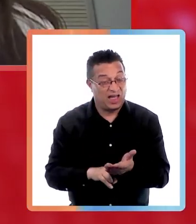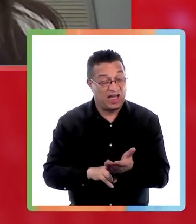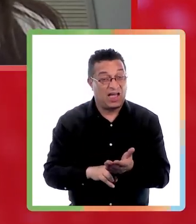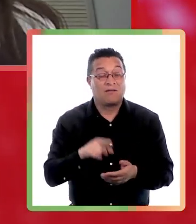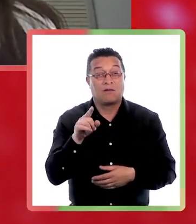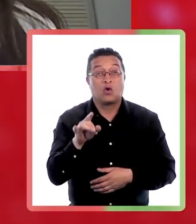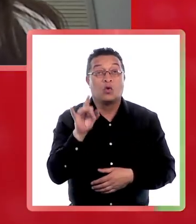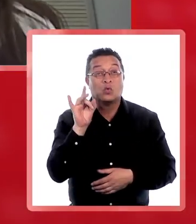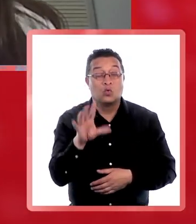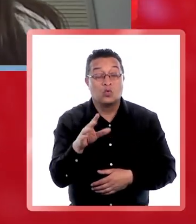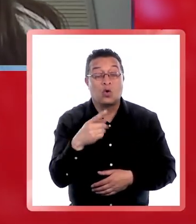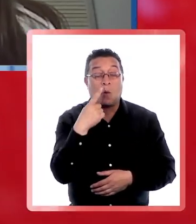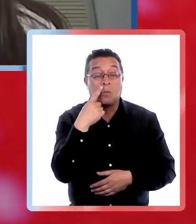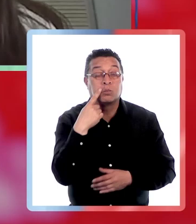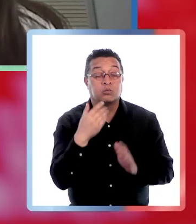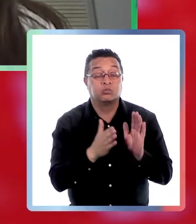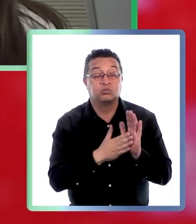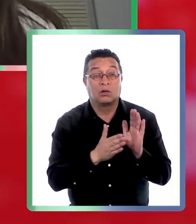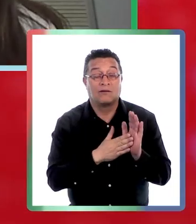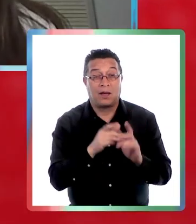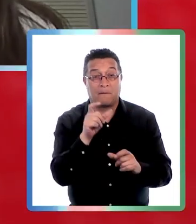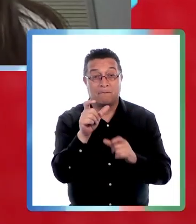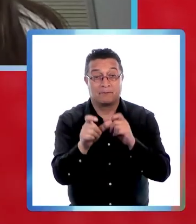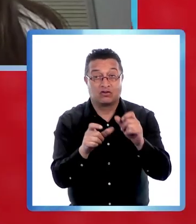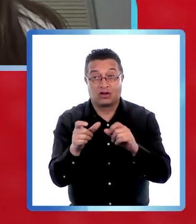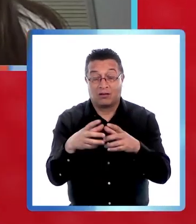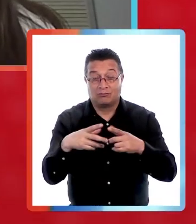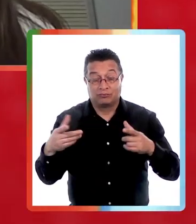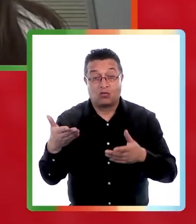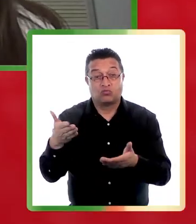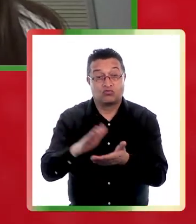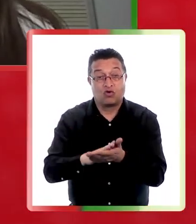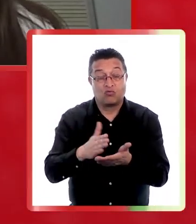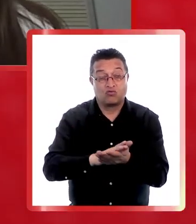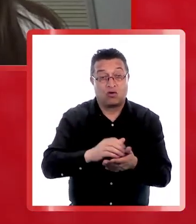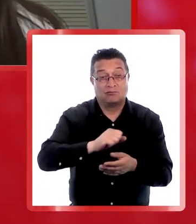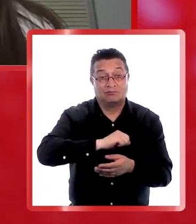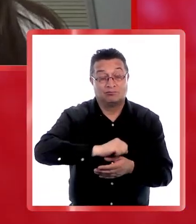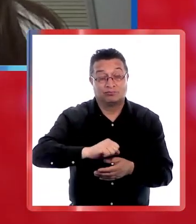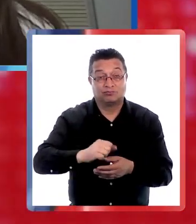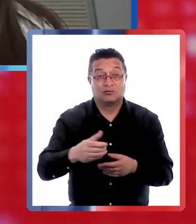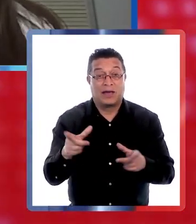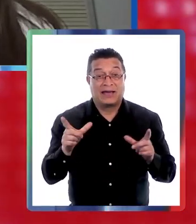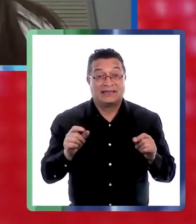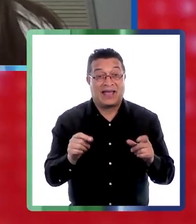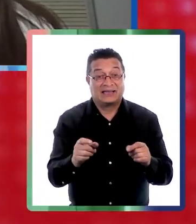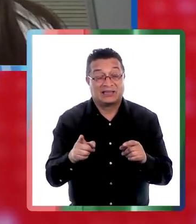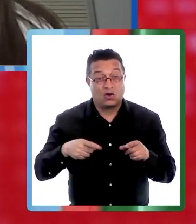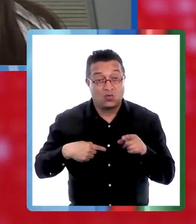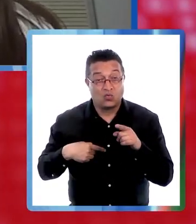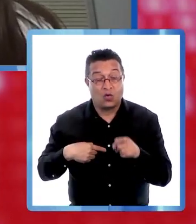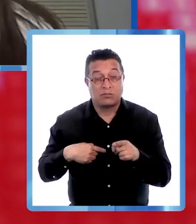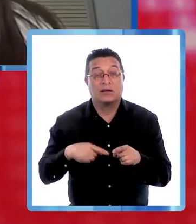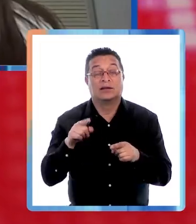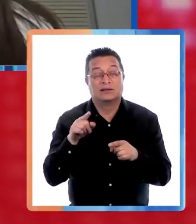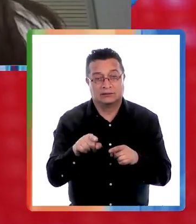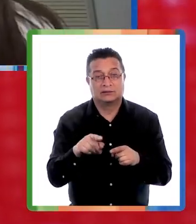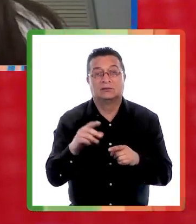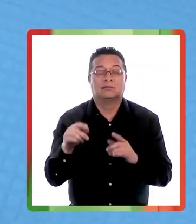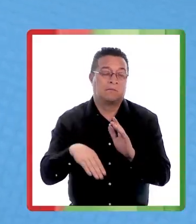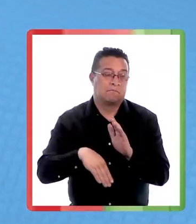que lo único que ha demostrado en poblaciones grandes disminuir la mortalidad por cáncer es